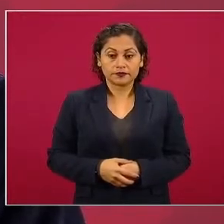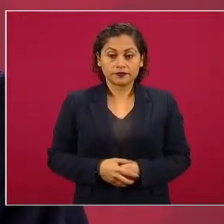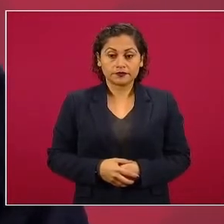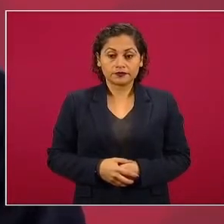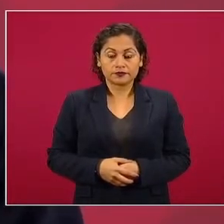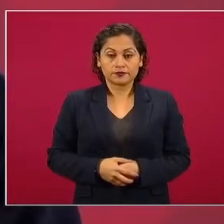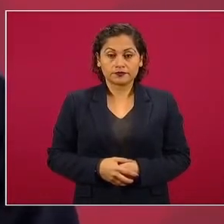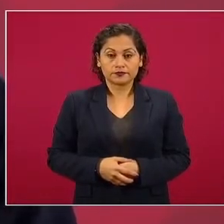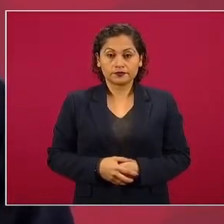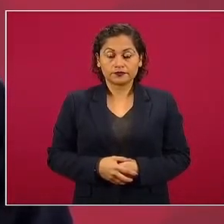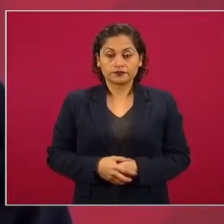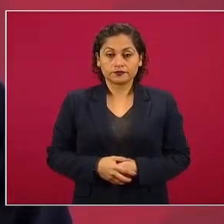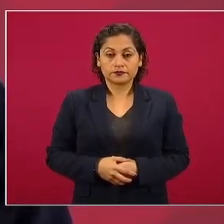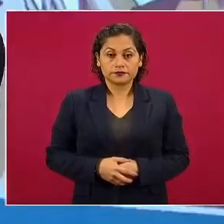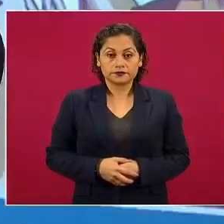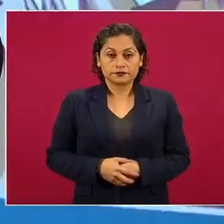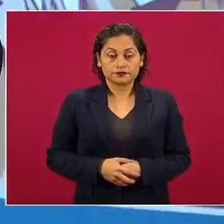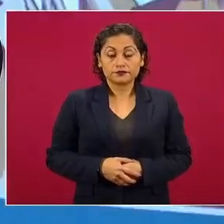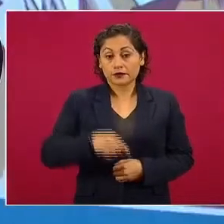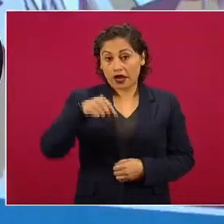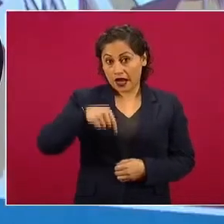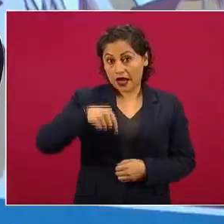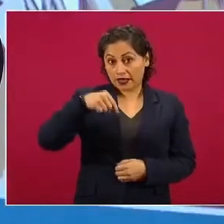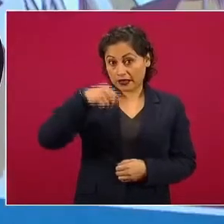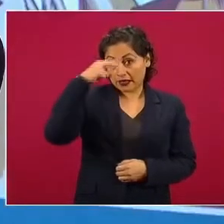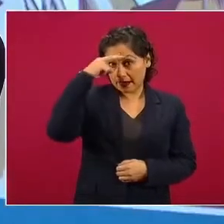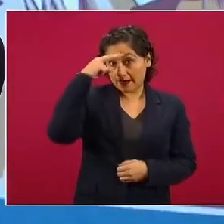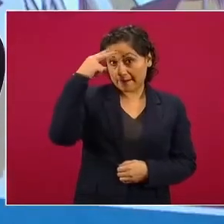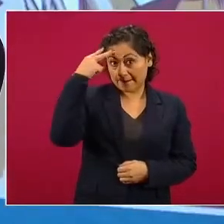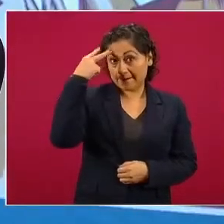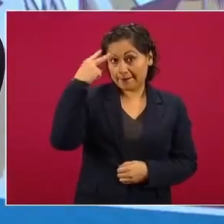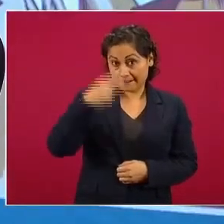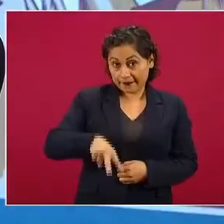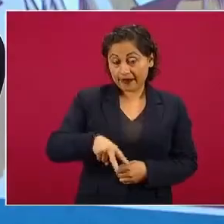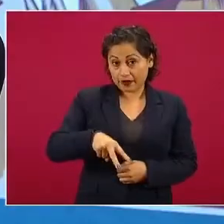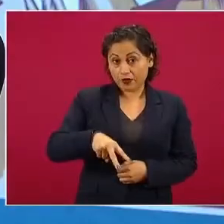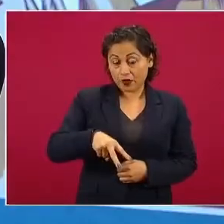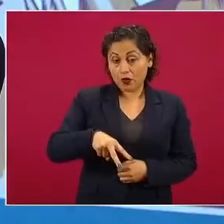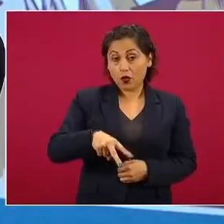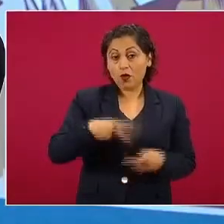de que en México, en proporción a la población, han fallecido